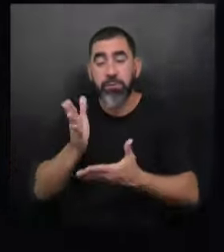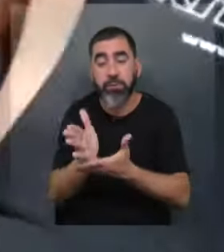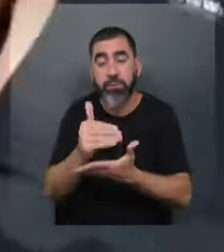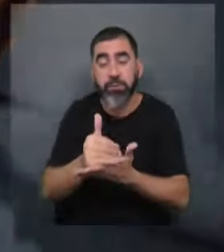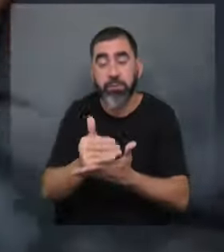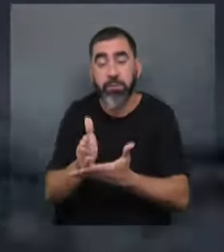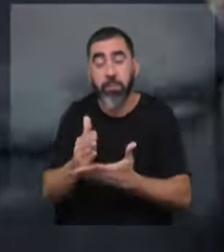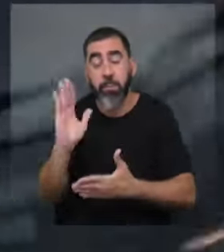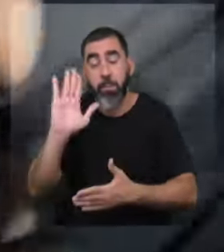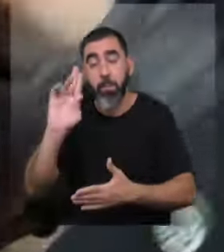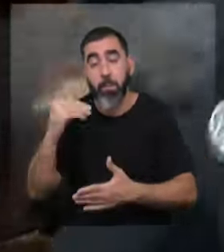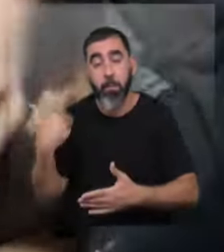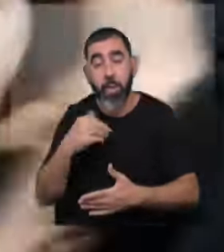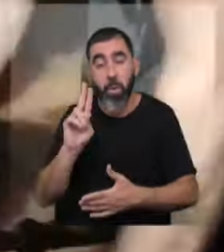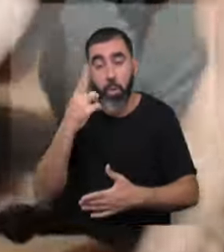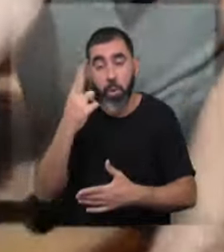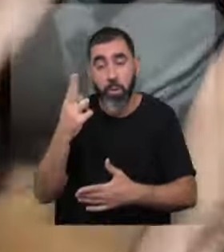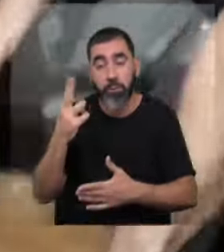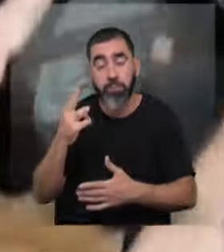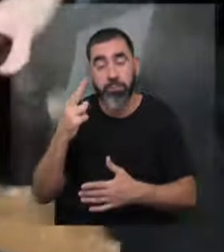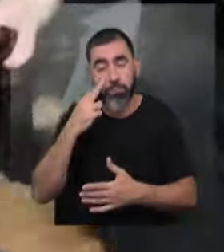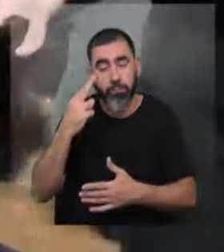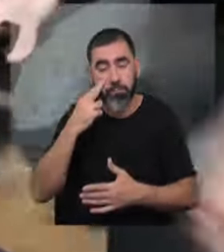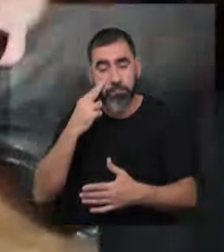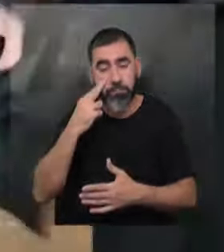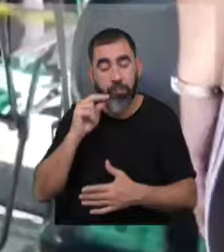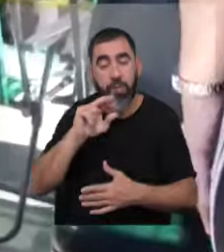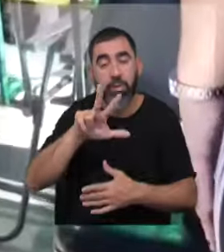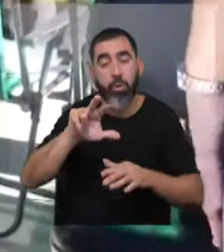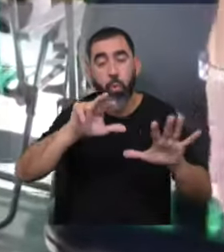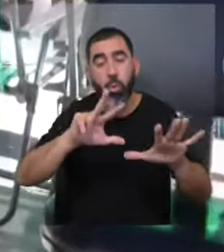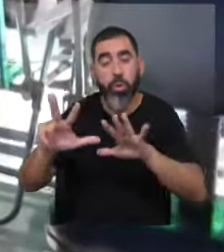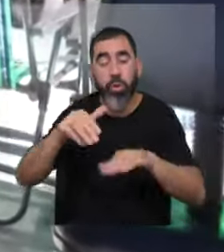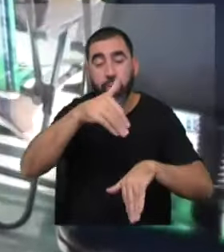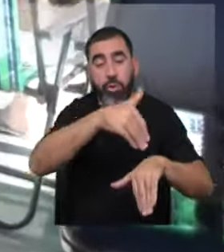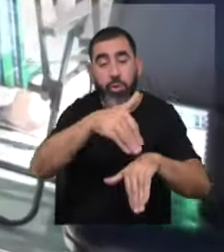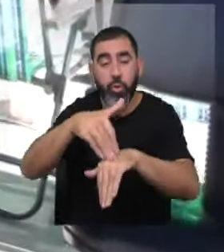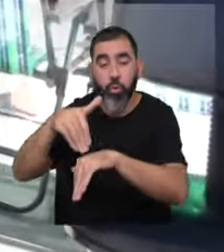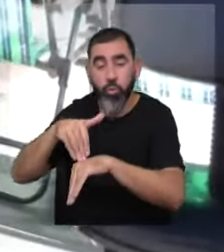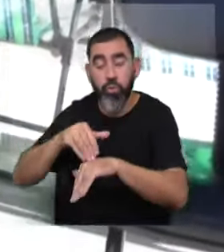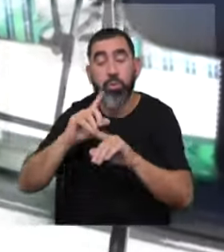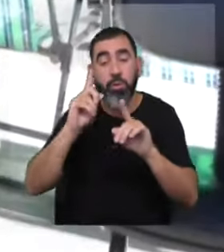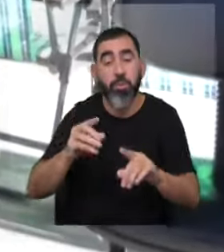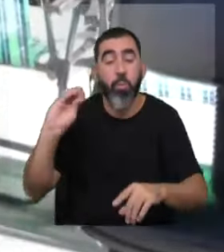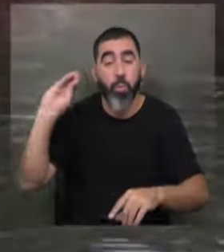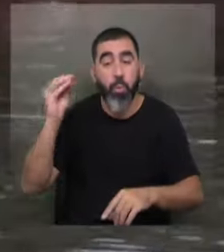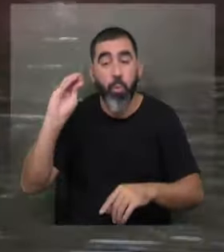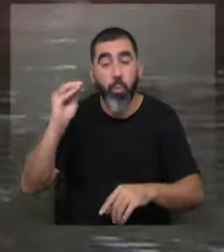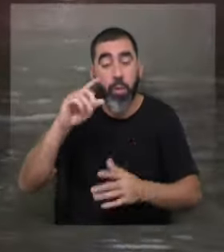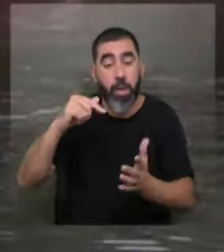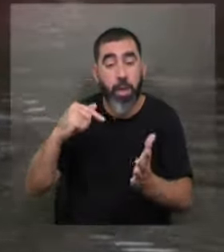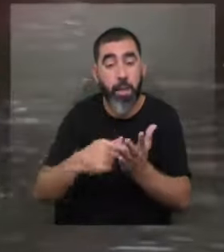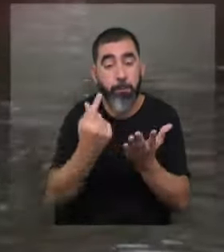con Argentina y Uruguay ha provocado estragos en 388 municipios, incluida Porto Alegre, la